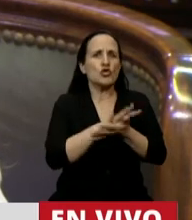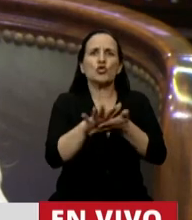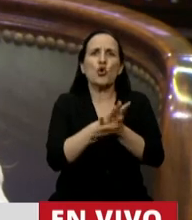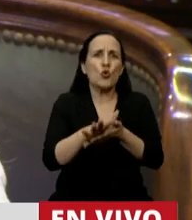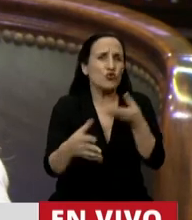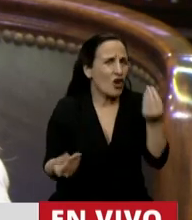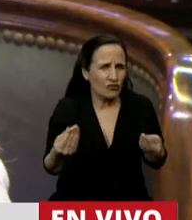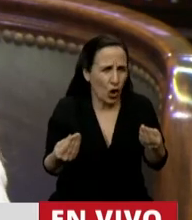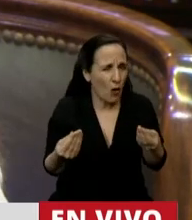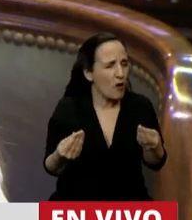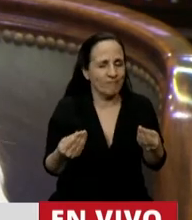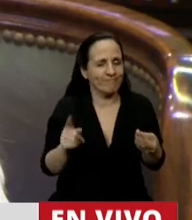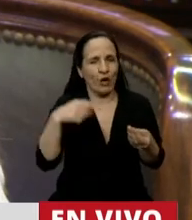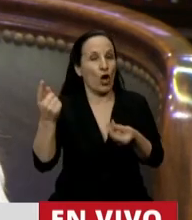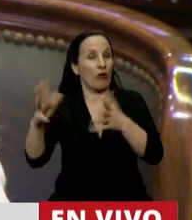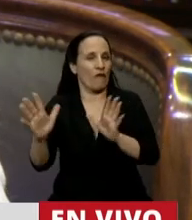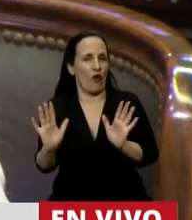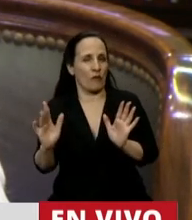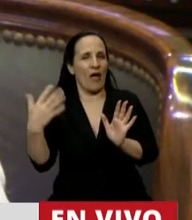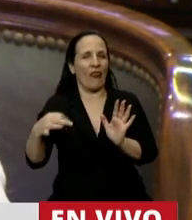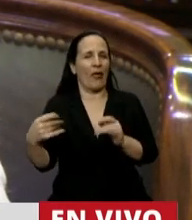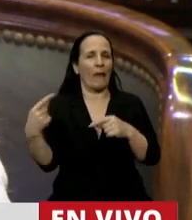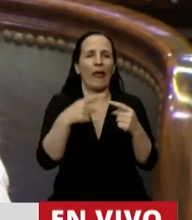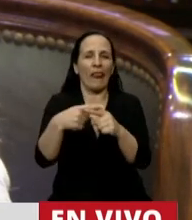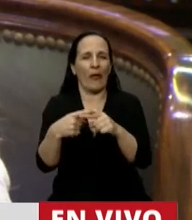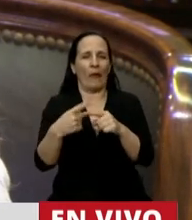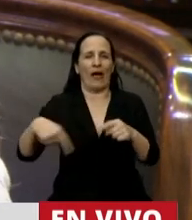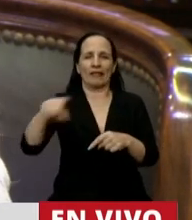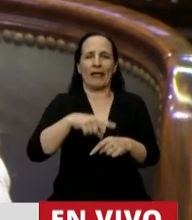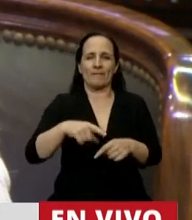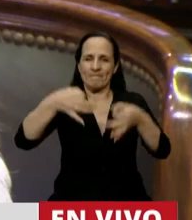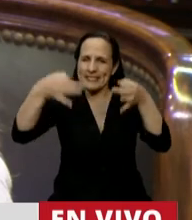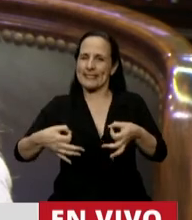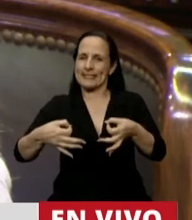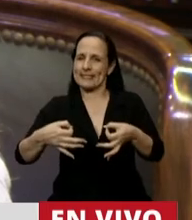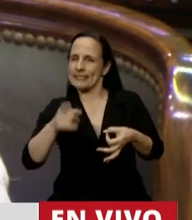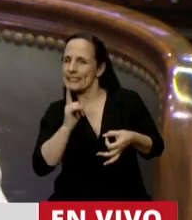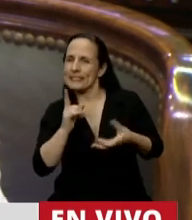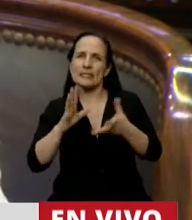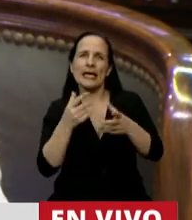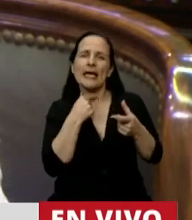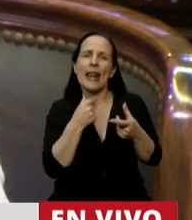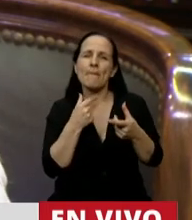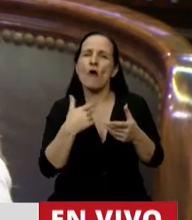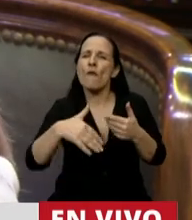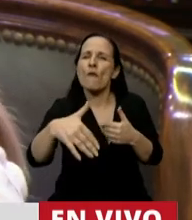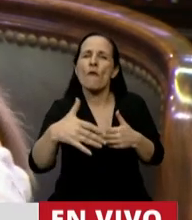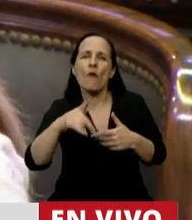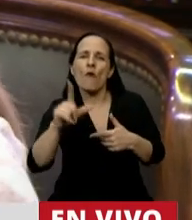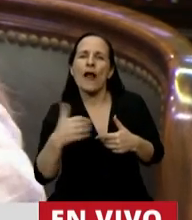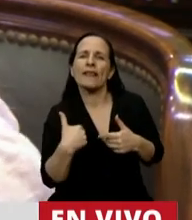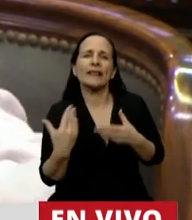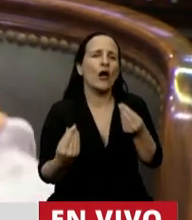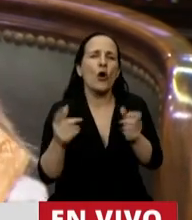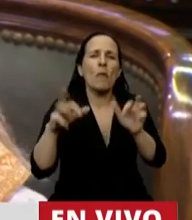otro lado, por discusiones serias entre todos acerca del modelo de país que queremos construir. Busquemos soluciones